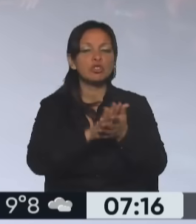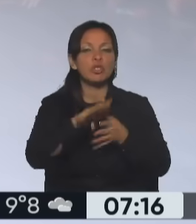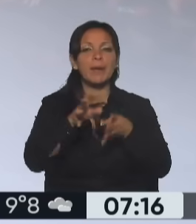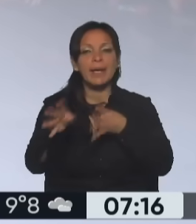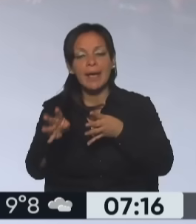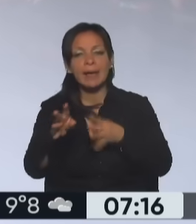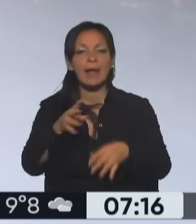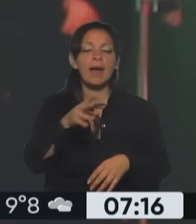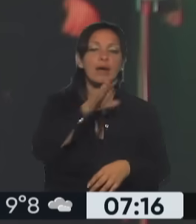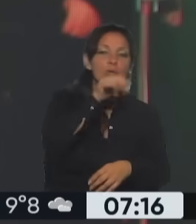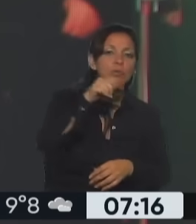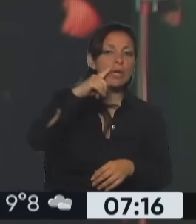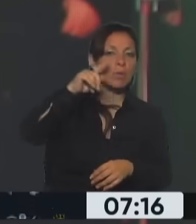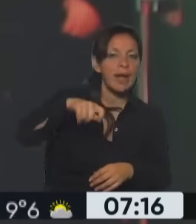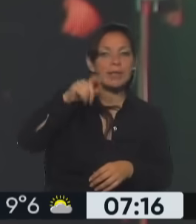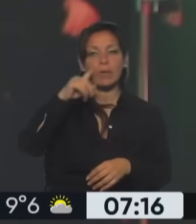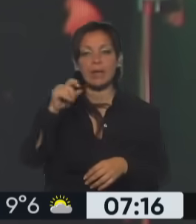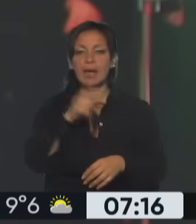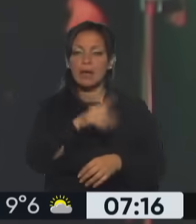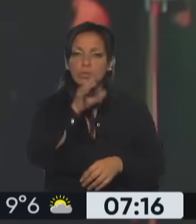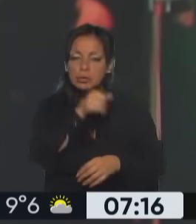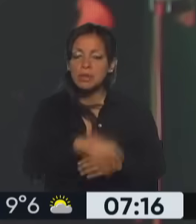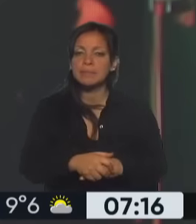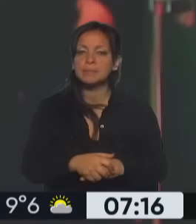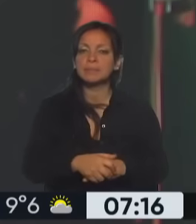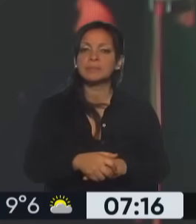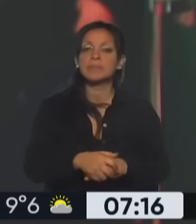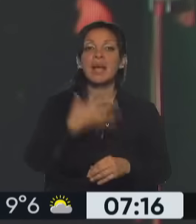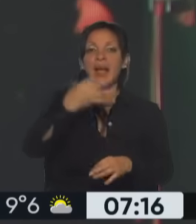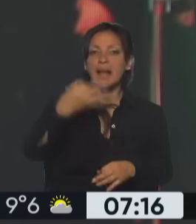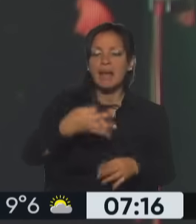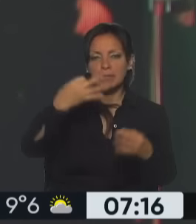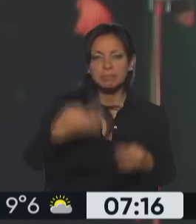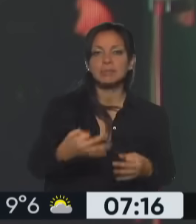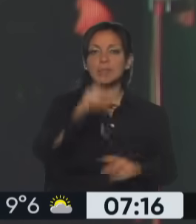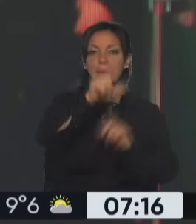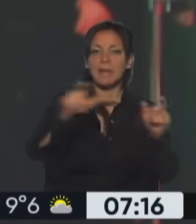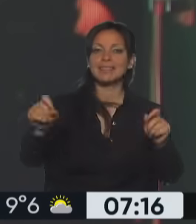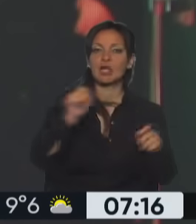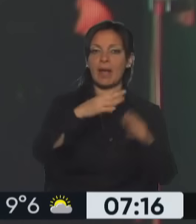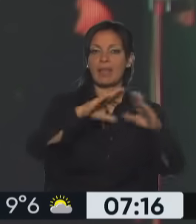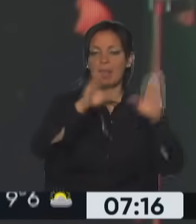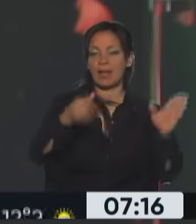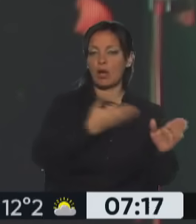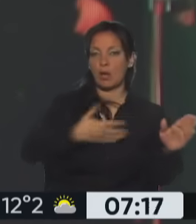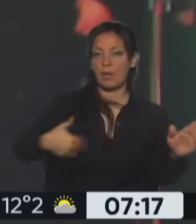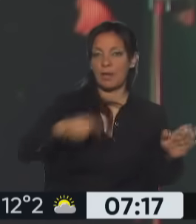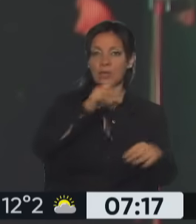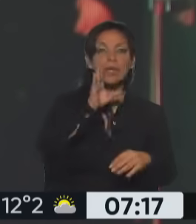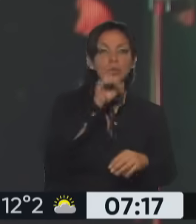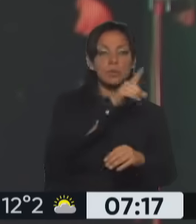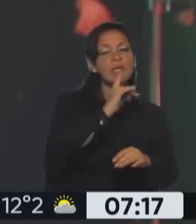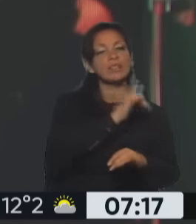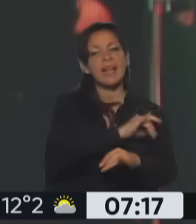Rusia Rusia Ucrania Mira la verdad no tiene ningún asidero en principio son fuentes de la Casa Blanca que le dijeron al New York Times que